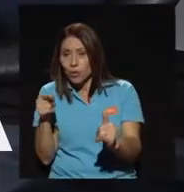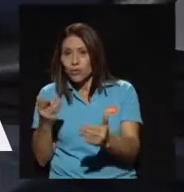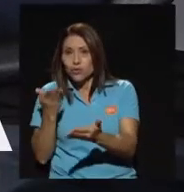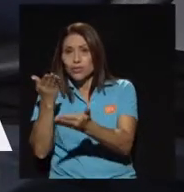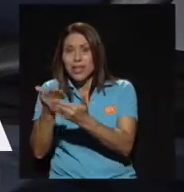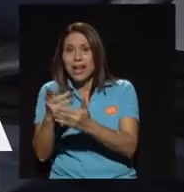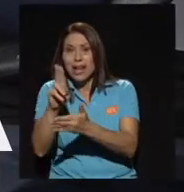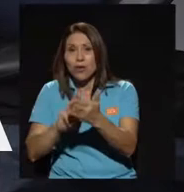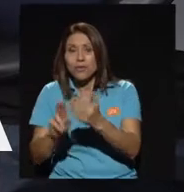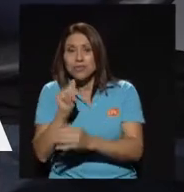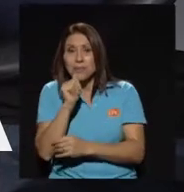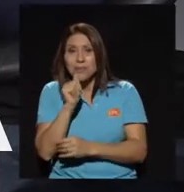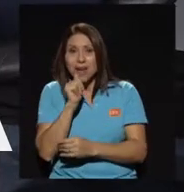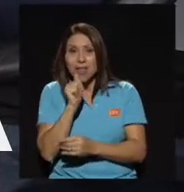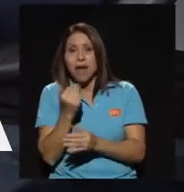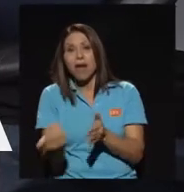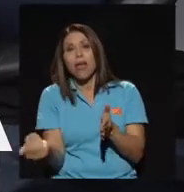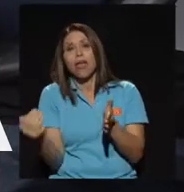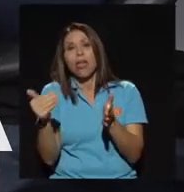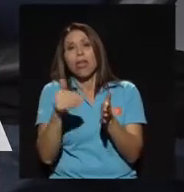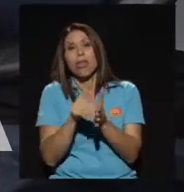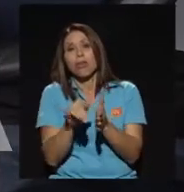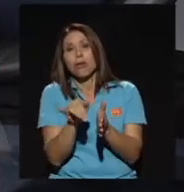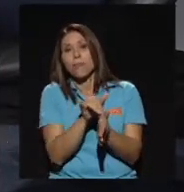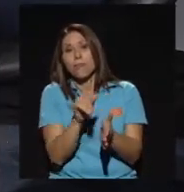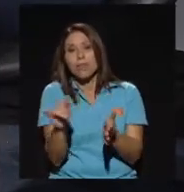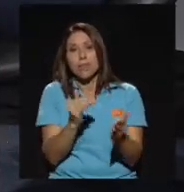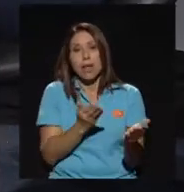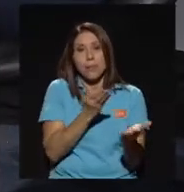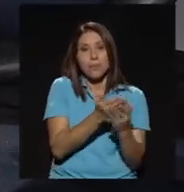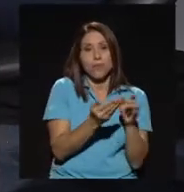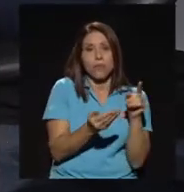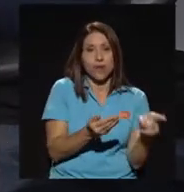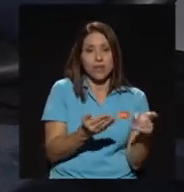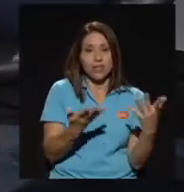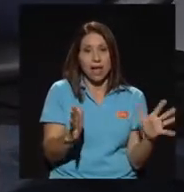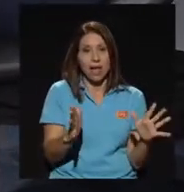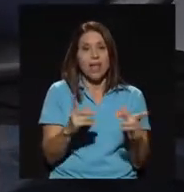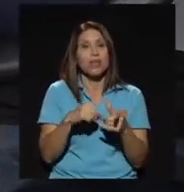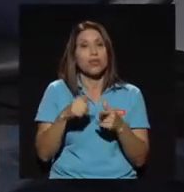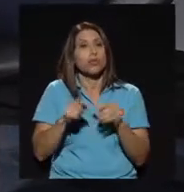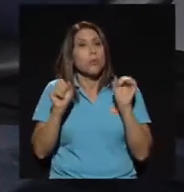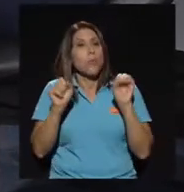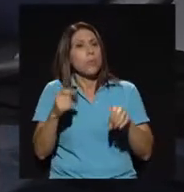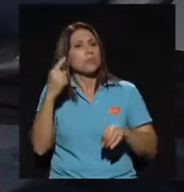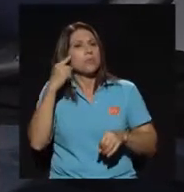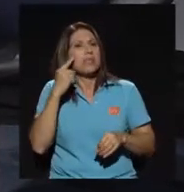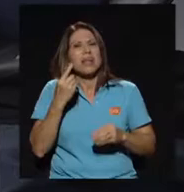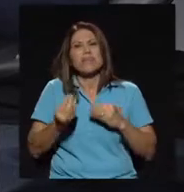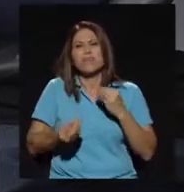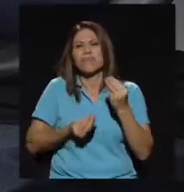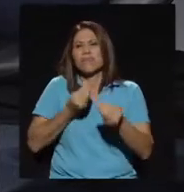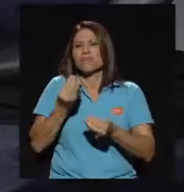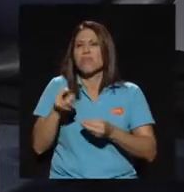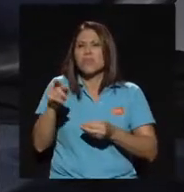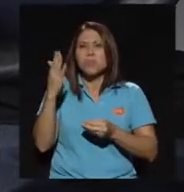está, ¿verdad? Podemos discutir si eso, cuáles son los factores que podrían explicar eso y un poco tiene que ver con una intervención que usted hizo